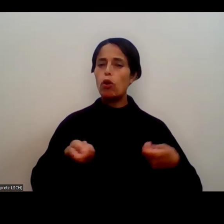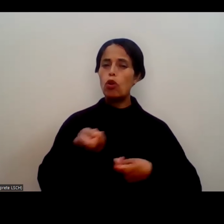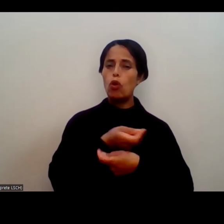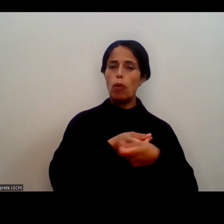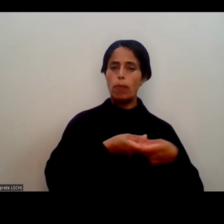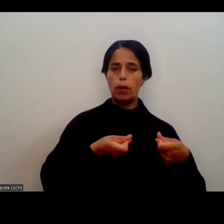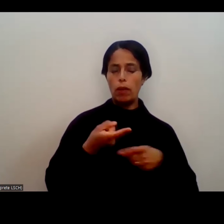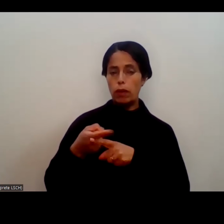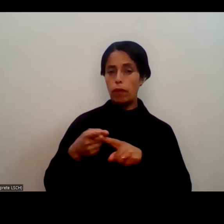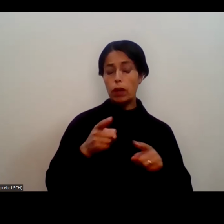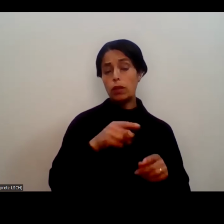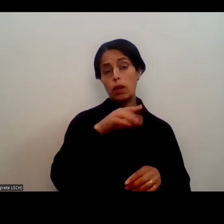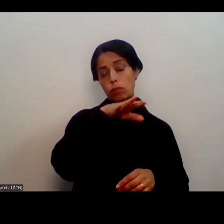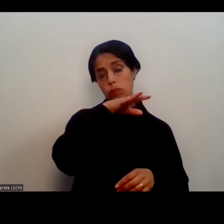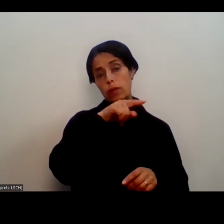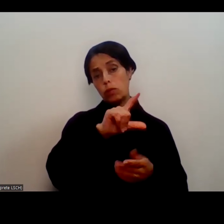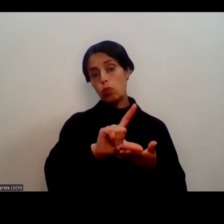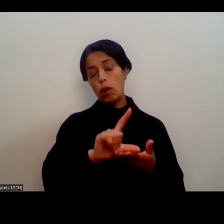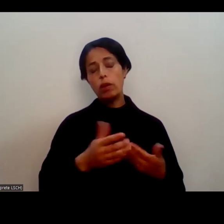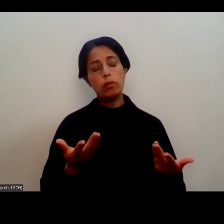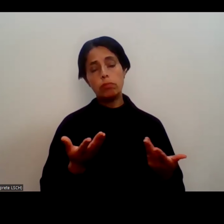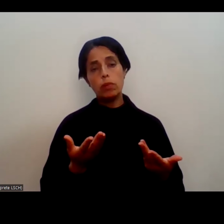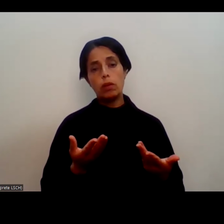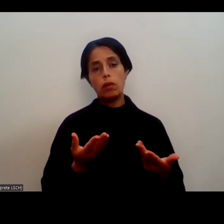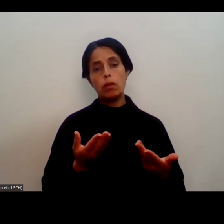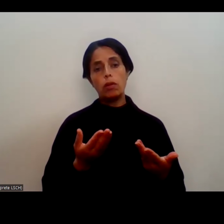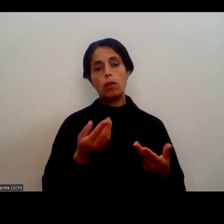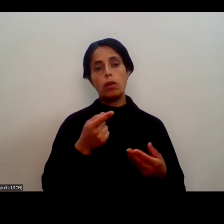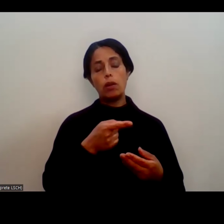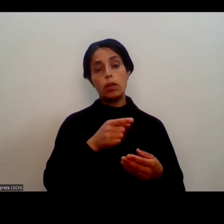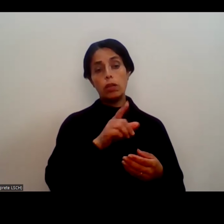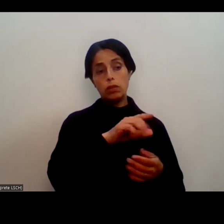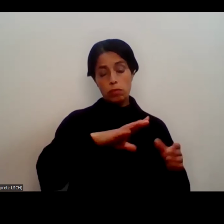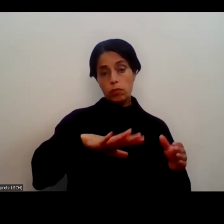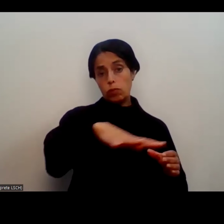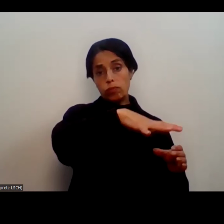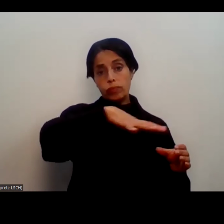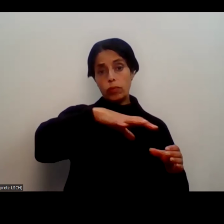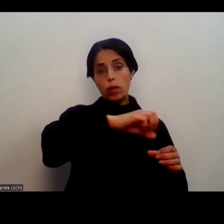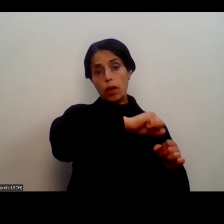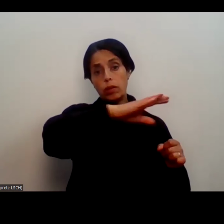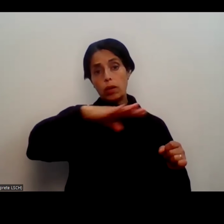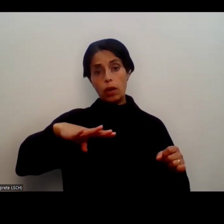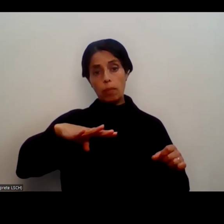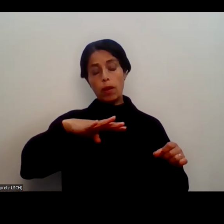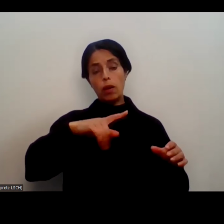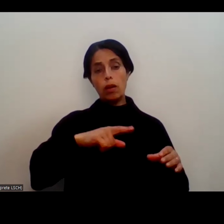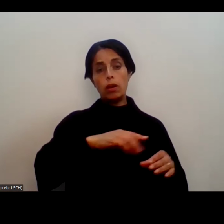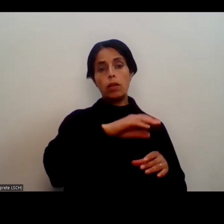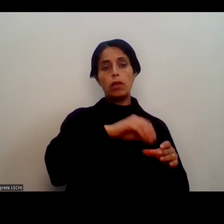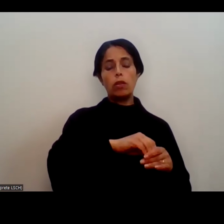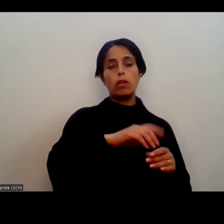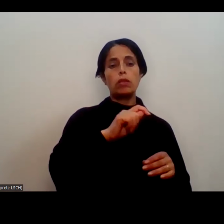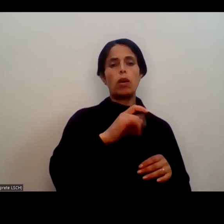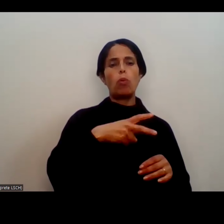a las locales y el área atacameña pasa a integrar parte del